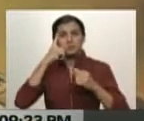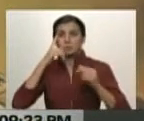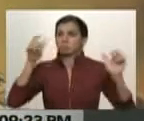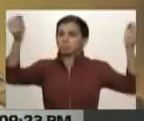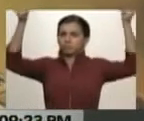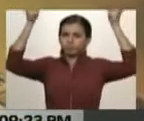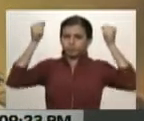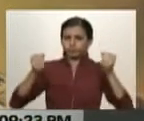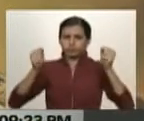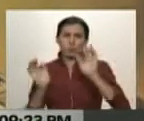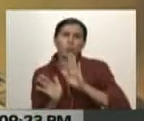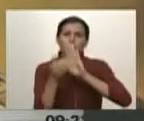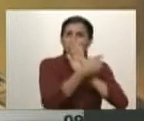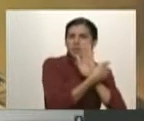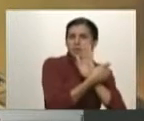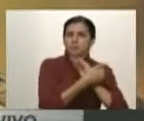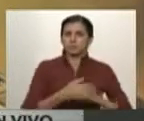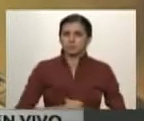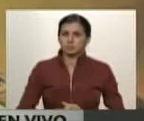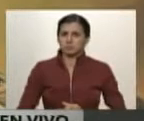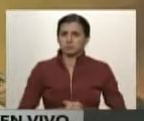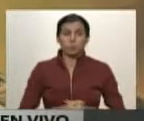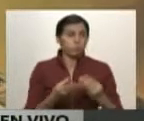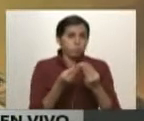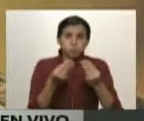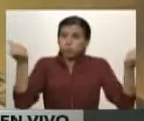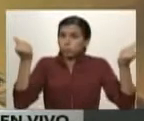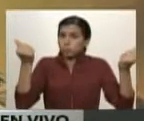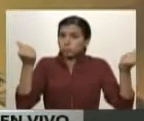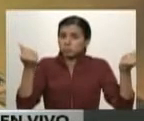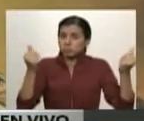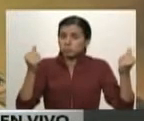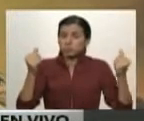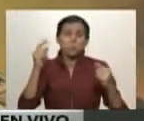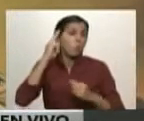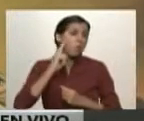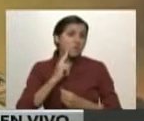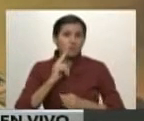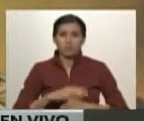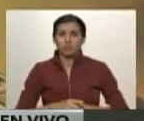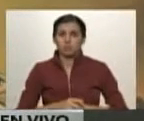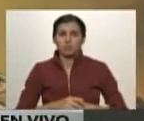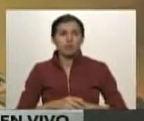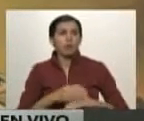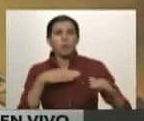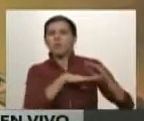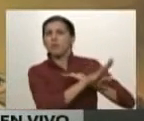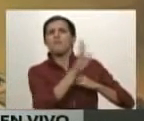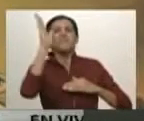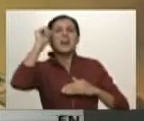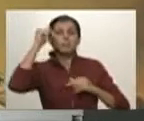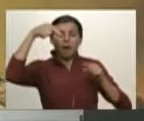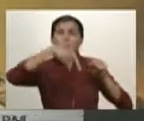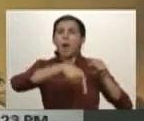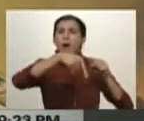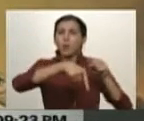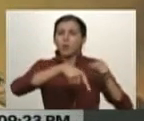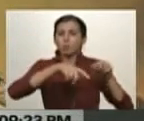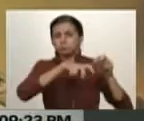secuestraron a bolívar lo desaparecieron y lo metieron en un baño por allá abajo